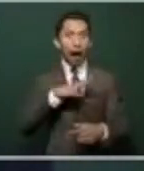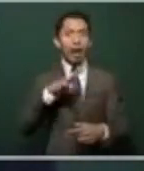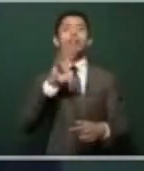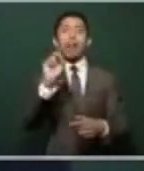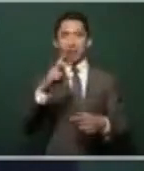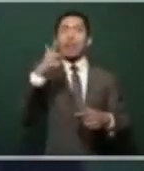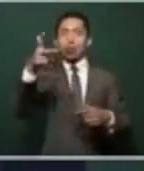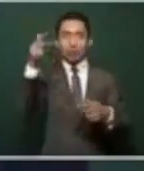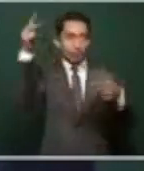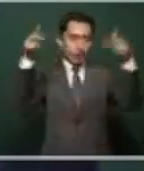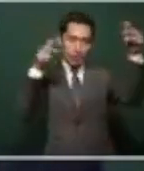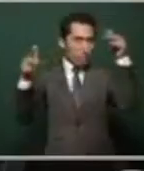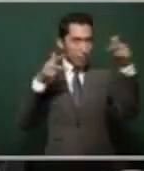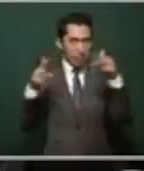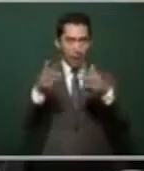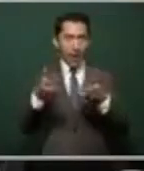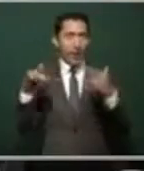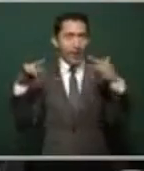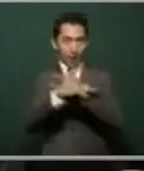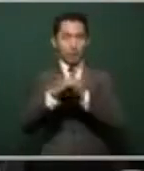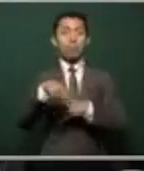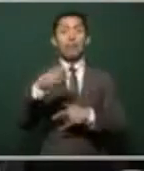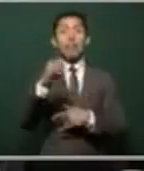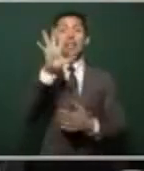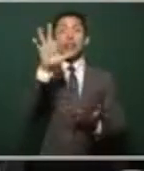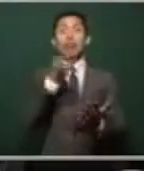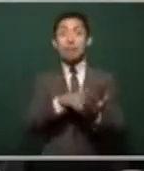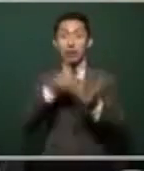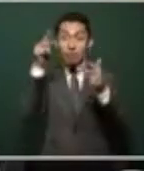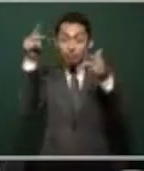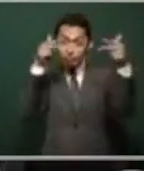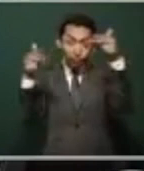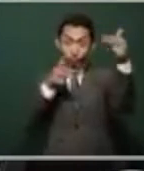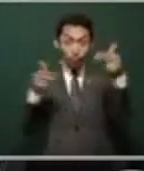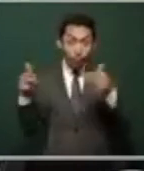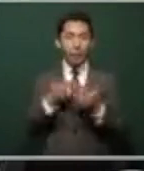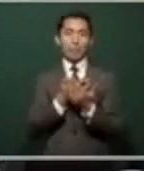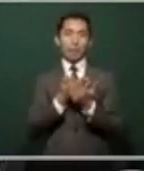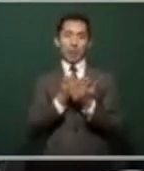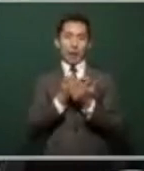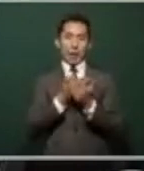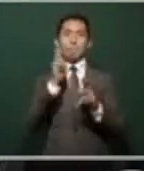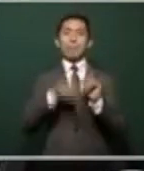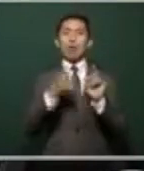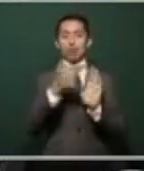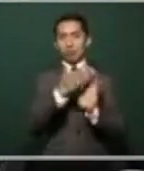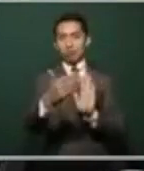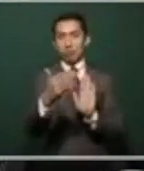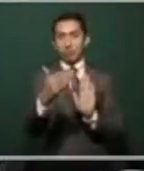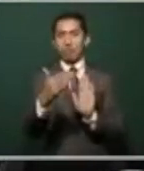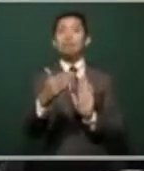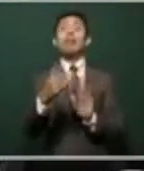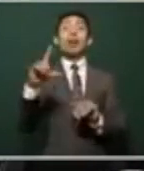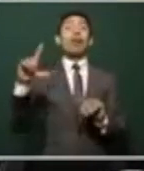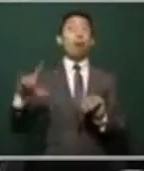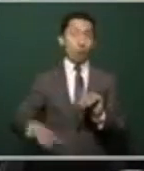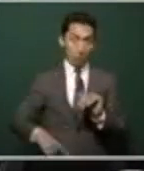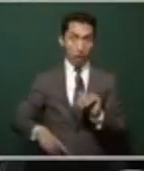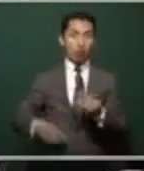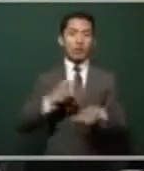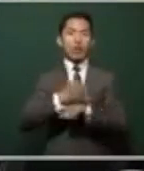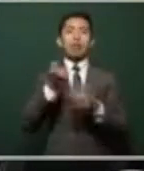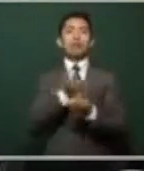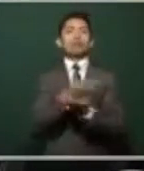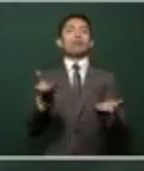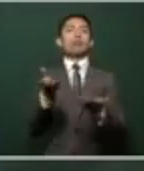arcos carreteros. 5,000 cámaras de videovigilancia en una primera etapa que aporta el gobierno del estado en esta estrategia,